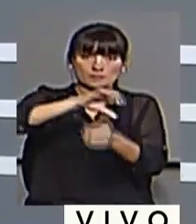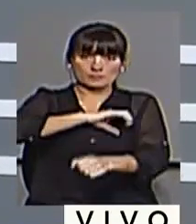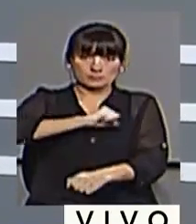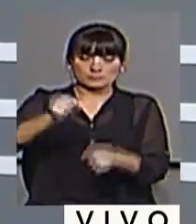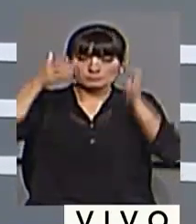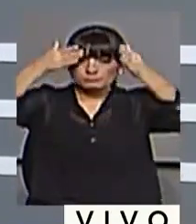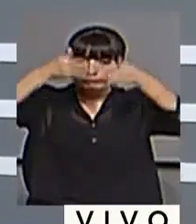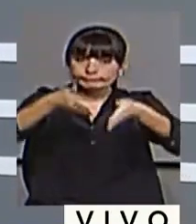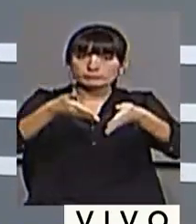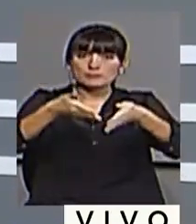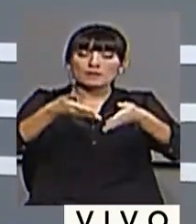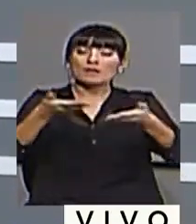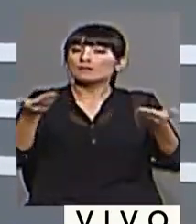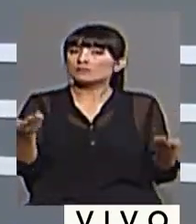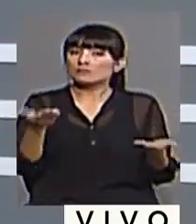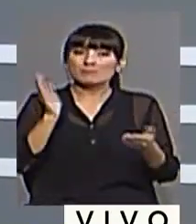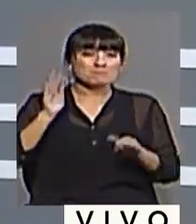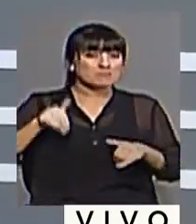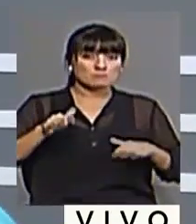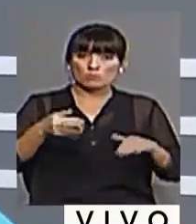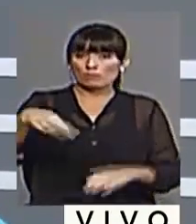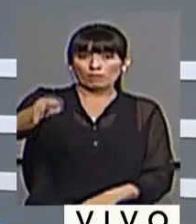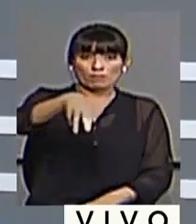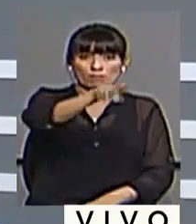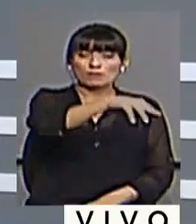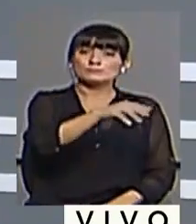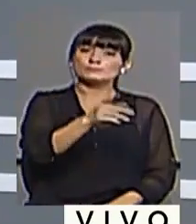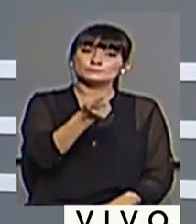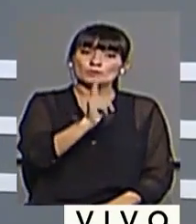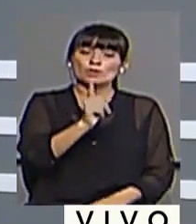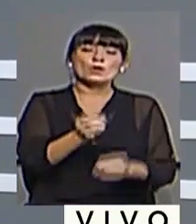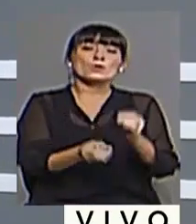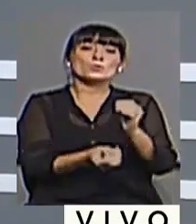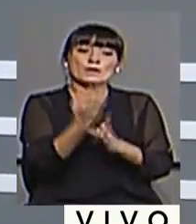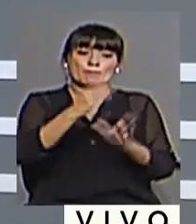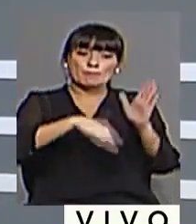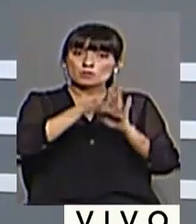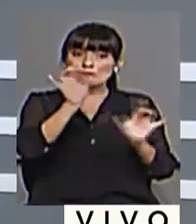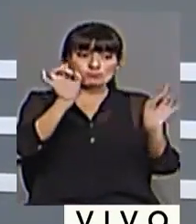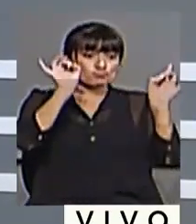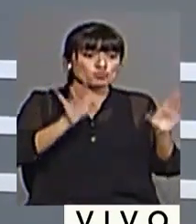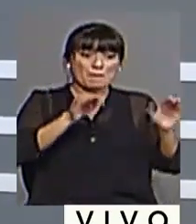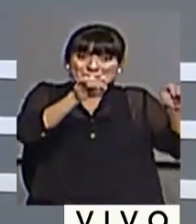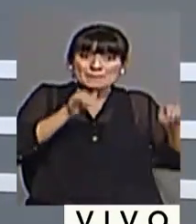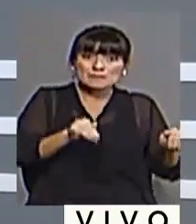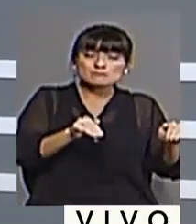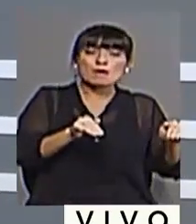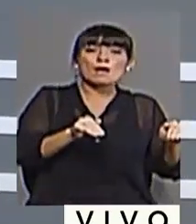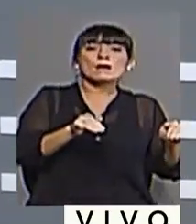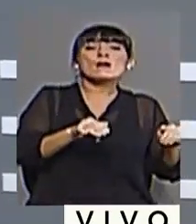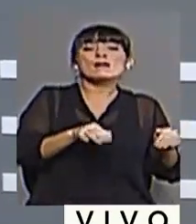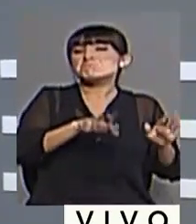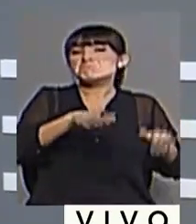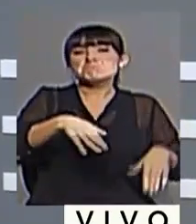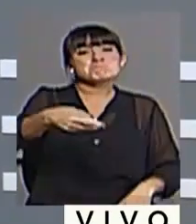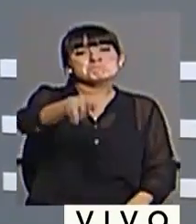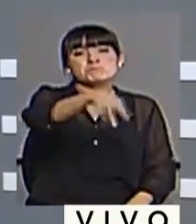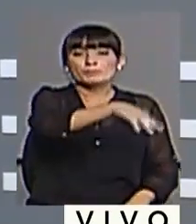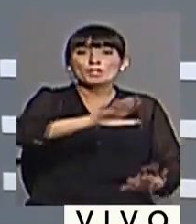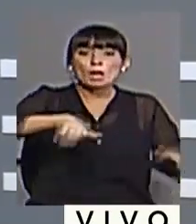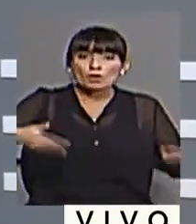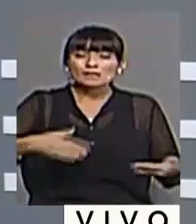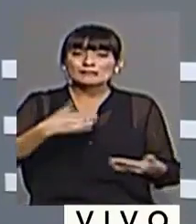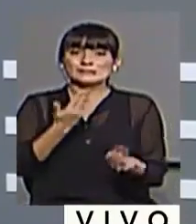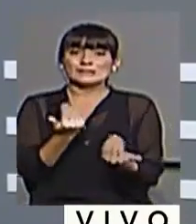mismo. Más de lo mismo es seguir con esta nueva mayoría tal cual está. Lo que requerimos es un bloque de centro-izquierda en serio,